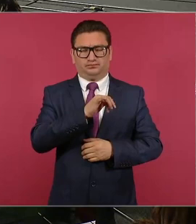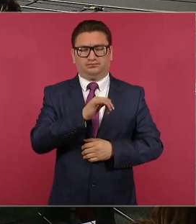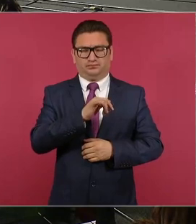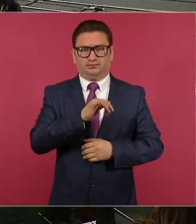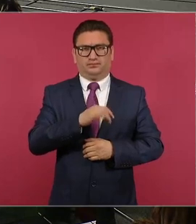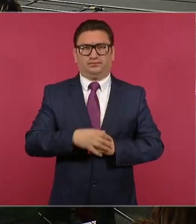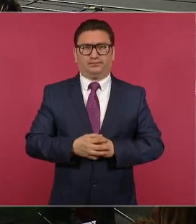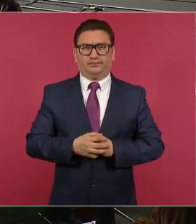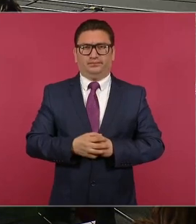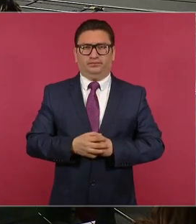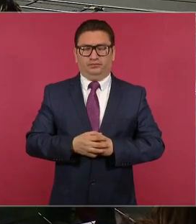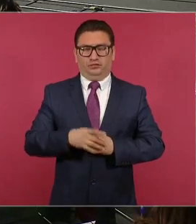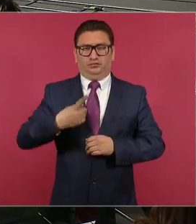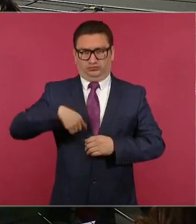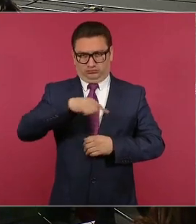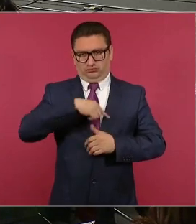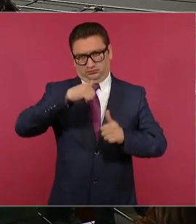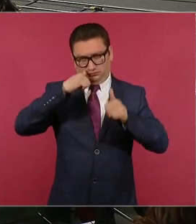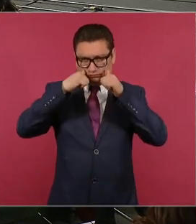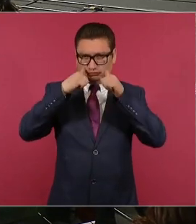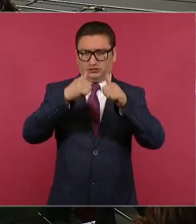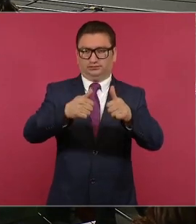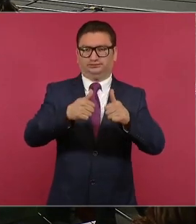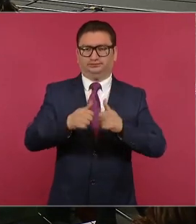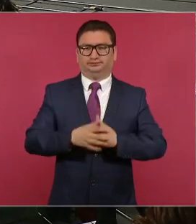a atenderlos.